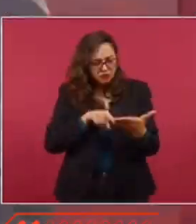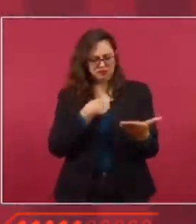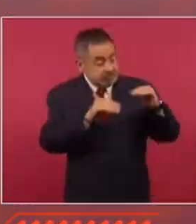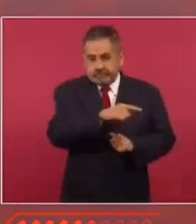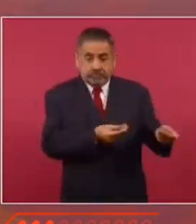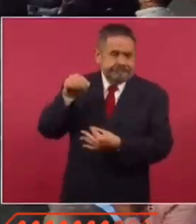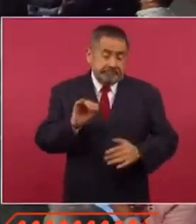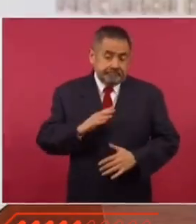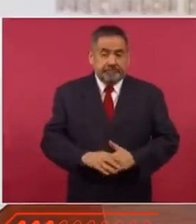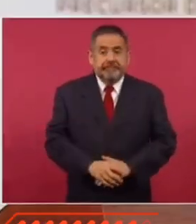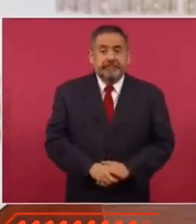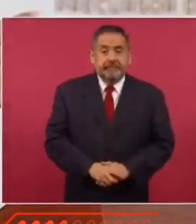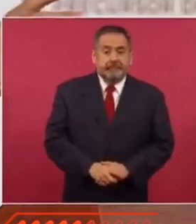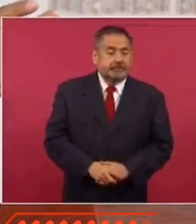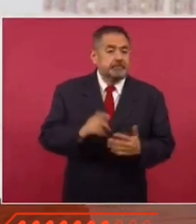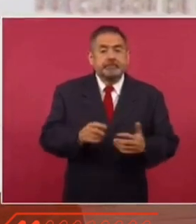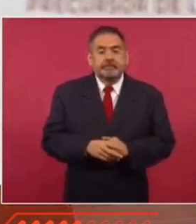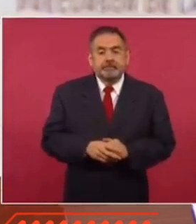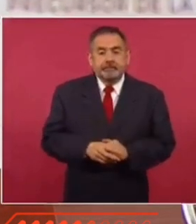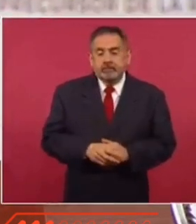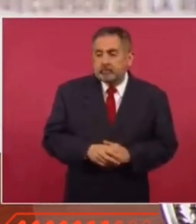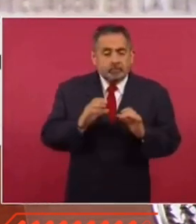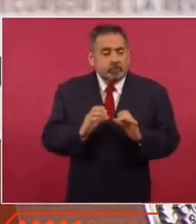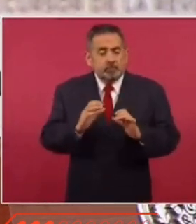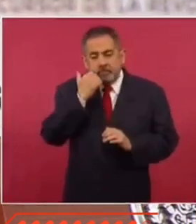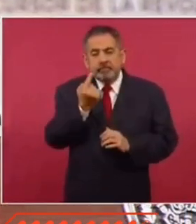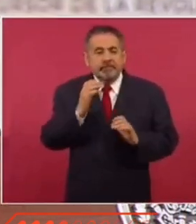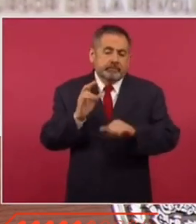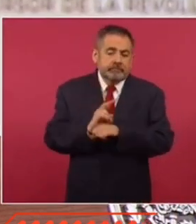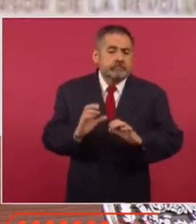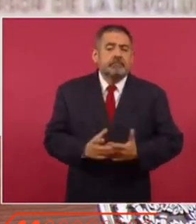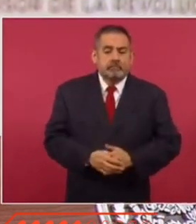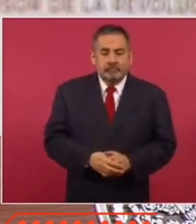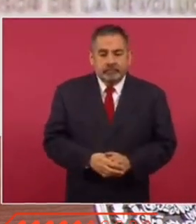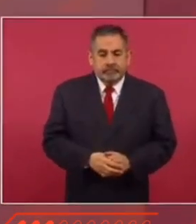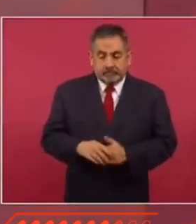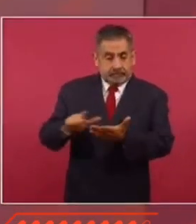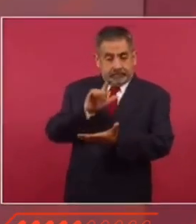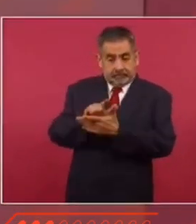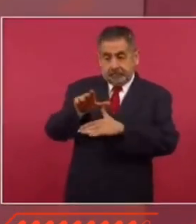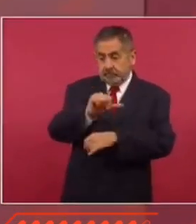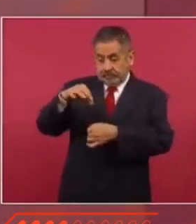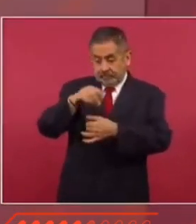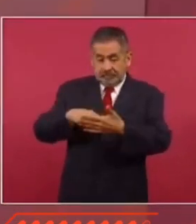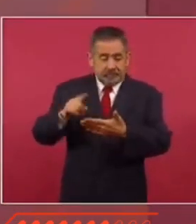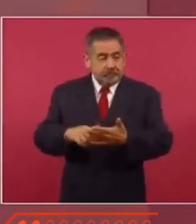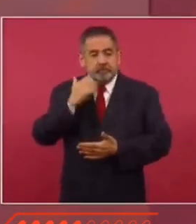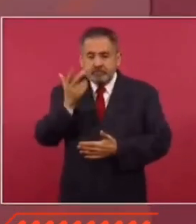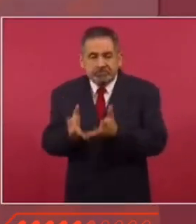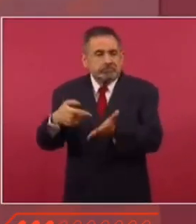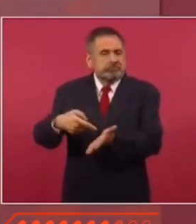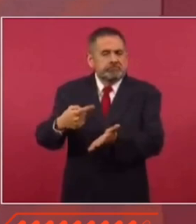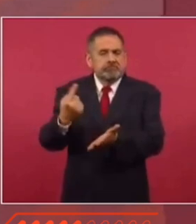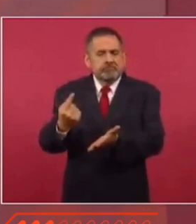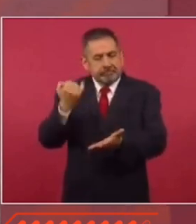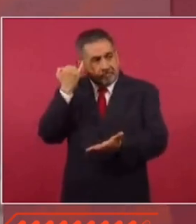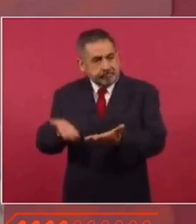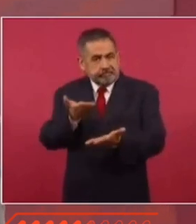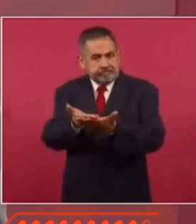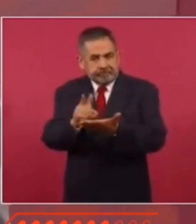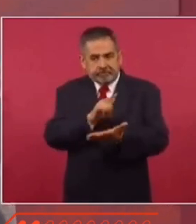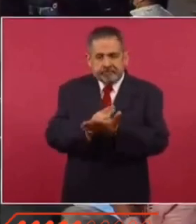momentos después. Entonces, ¿qué es lo que queremos cuidar en la ley electoral que queremos promover, en la iniciativa de